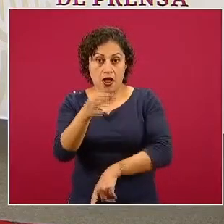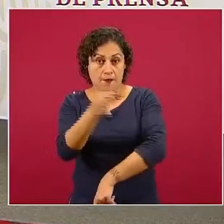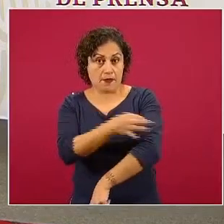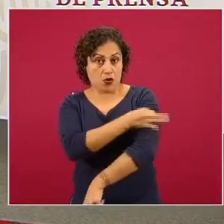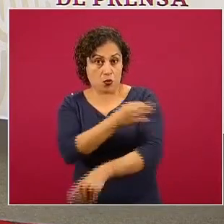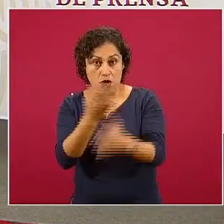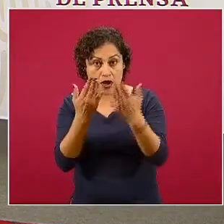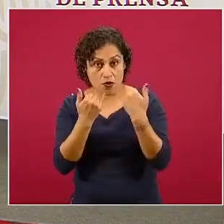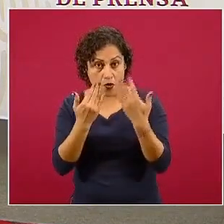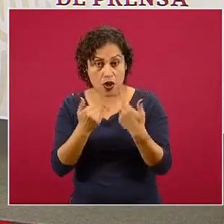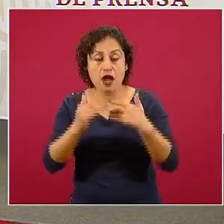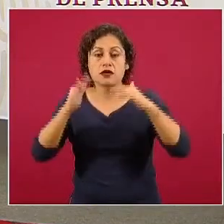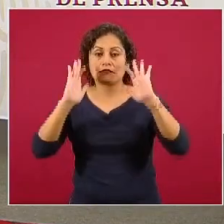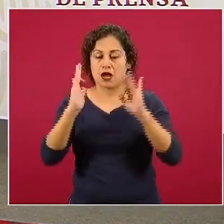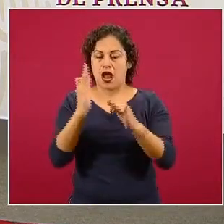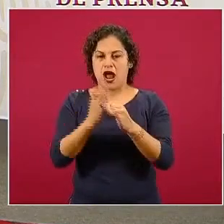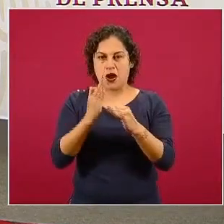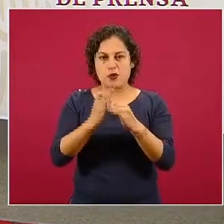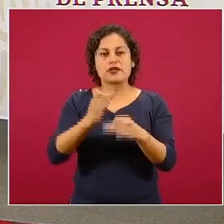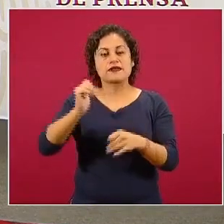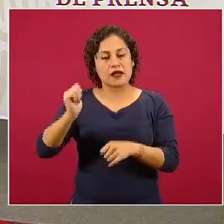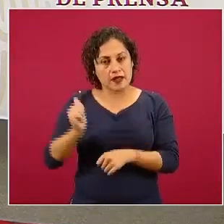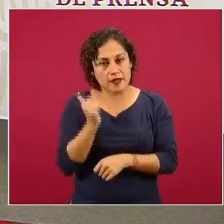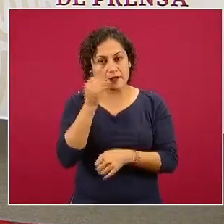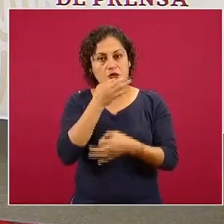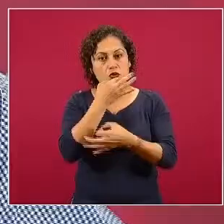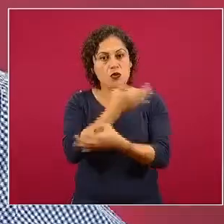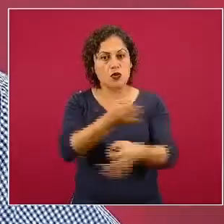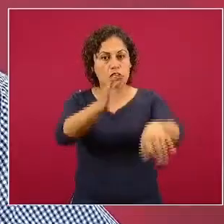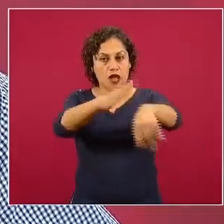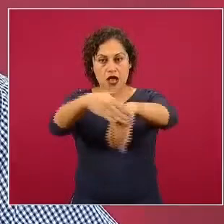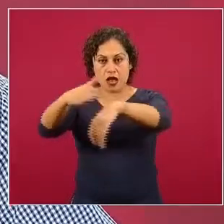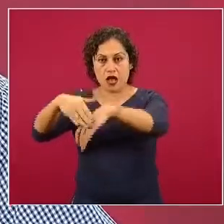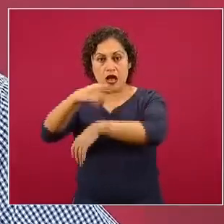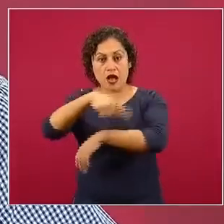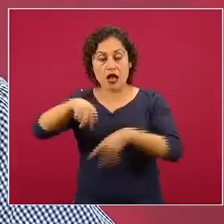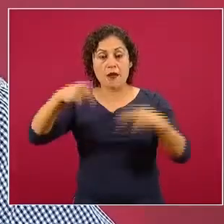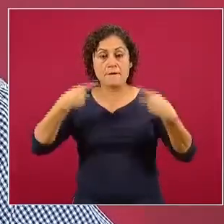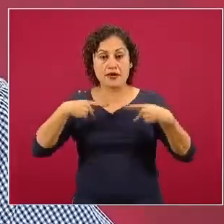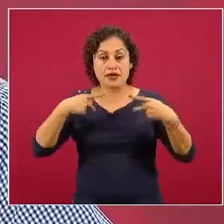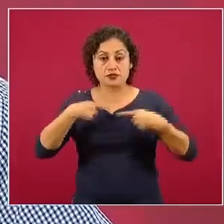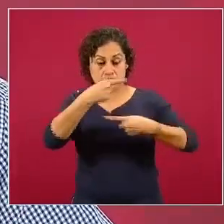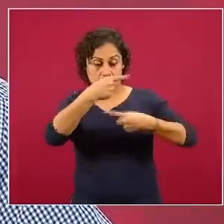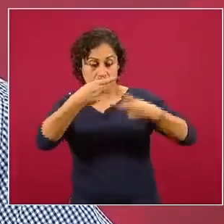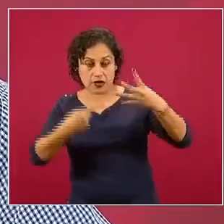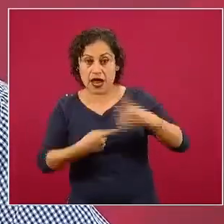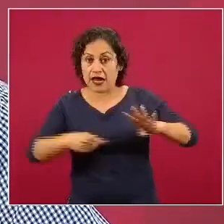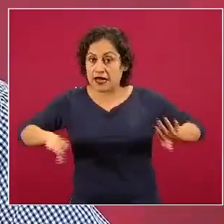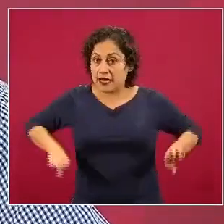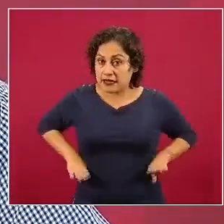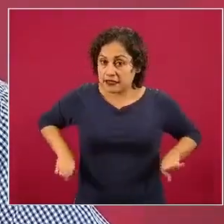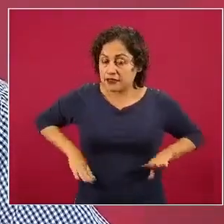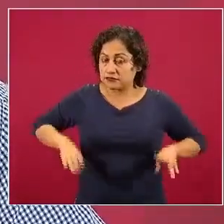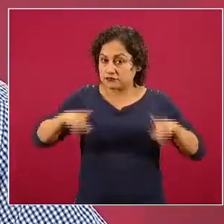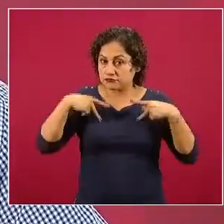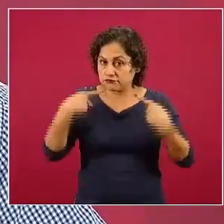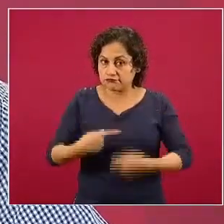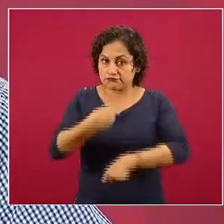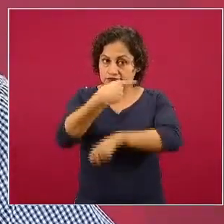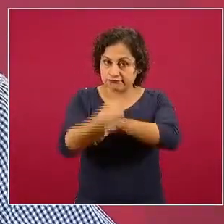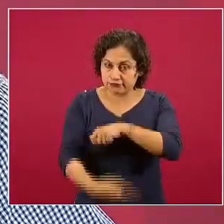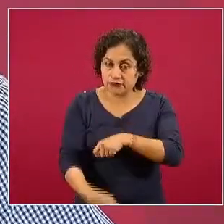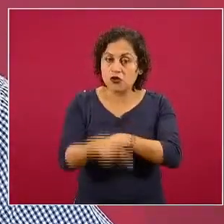aprovechamos para hacer el llamado a la población que está en los grupos de riesgo, que todavía no ha acudido a aplicarse la vacuna, que lo